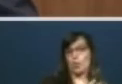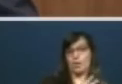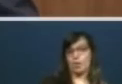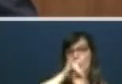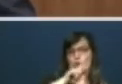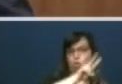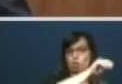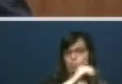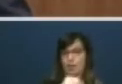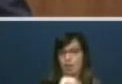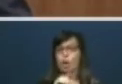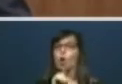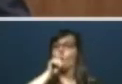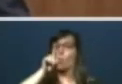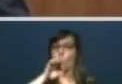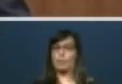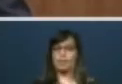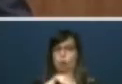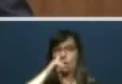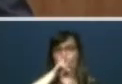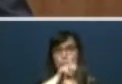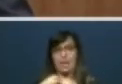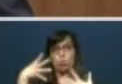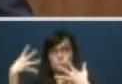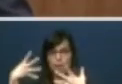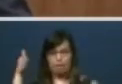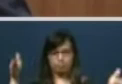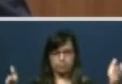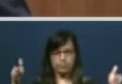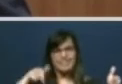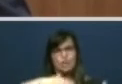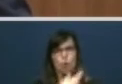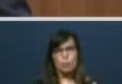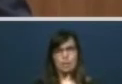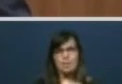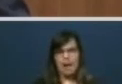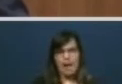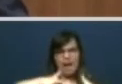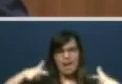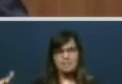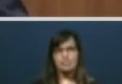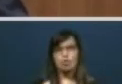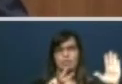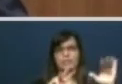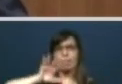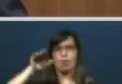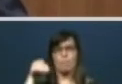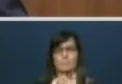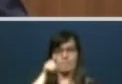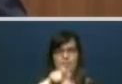año 2000 y el 1 de enero de 2009 nuestra comunidad logró crecer en casi 85 mil habitantes